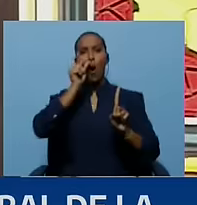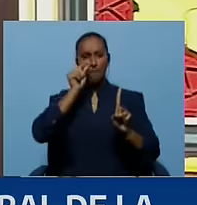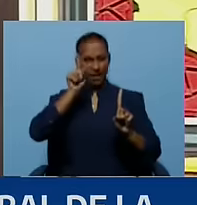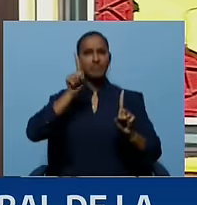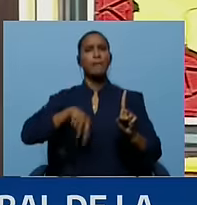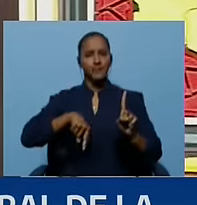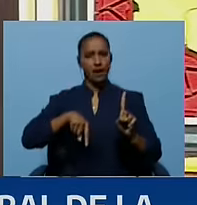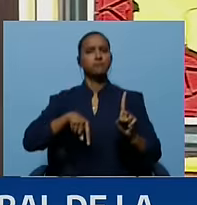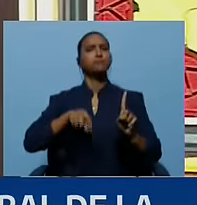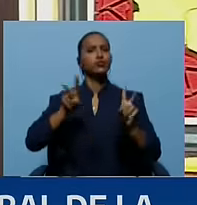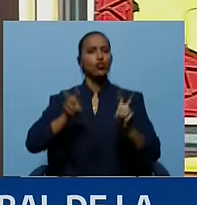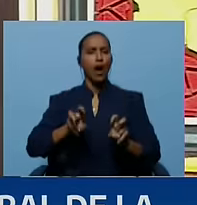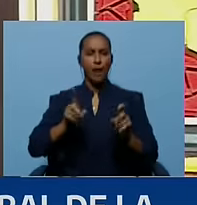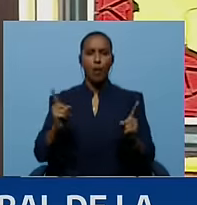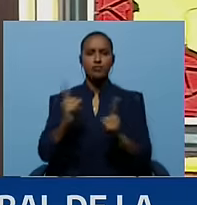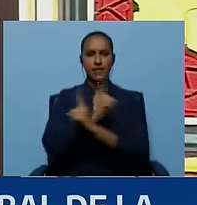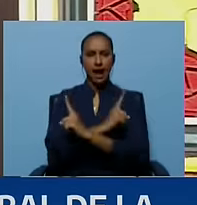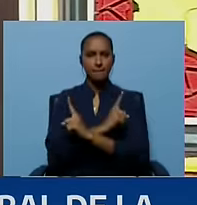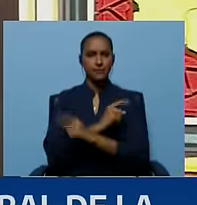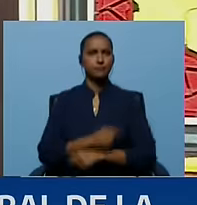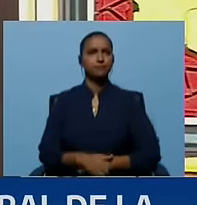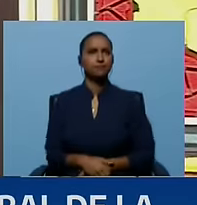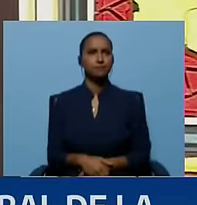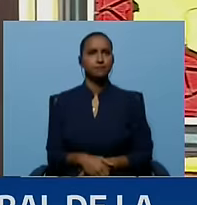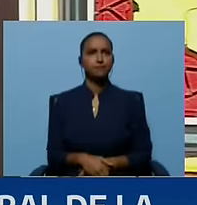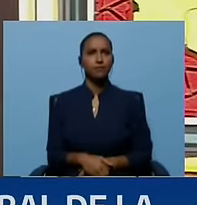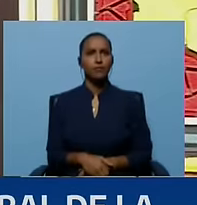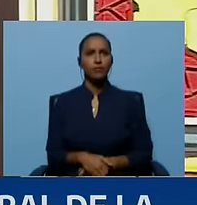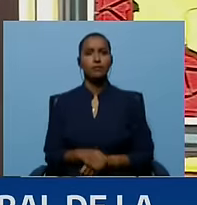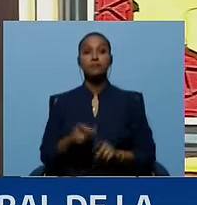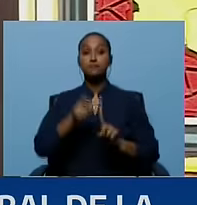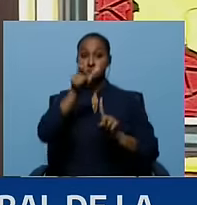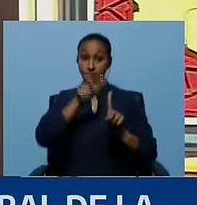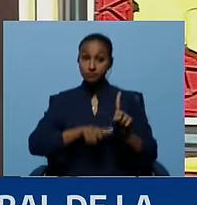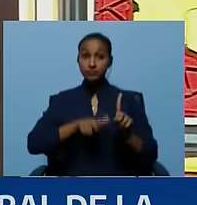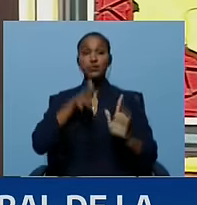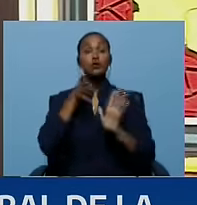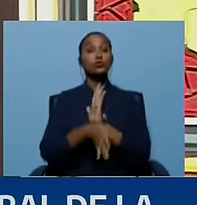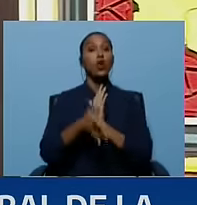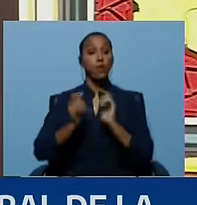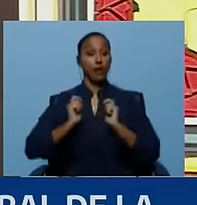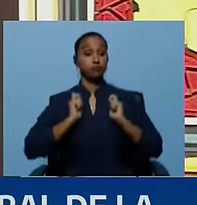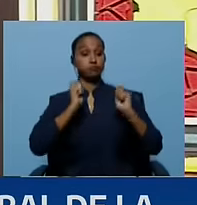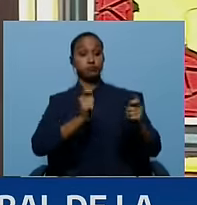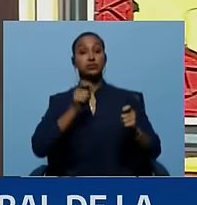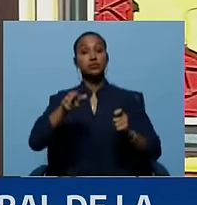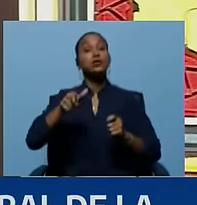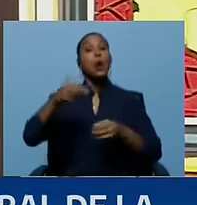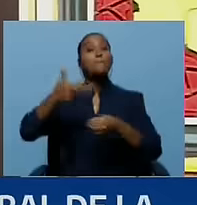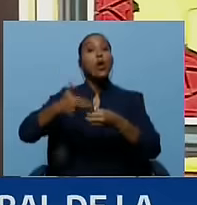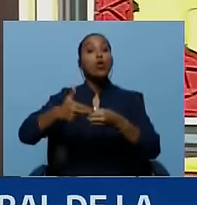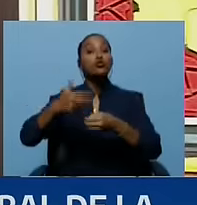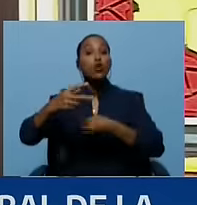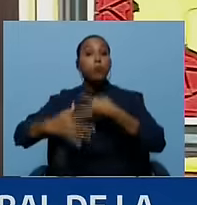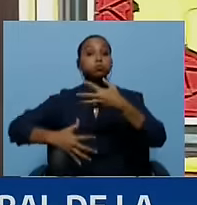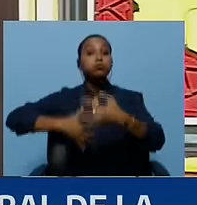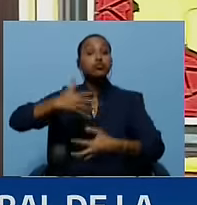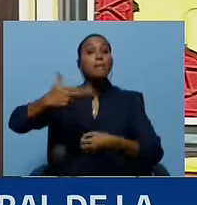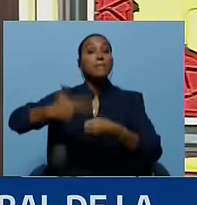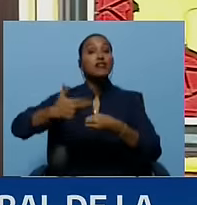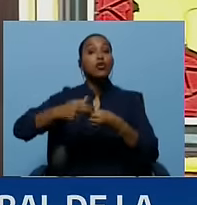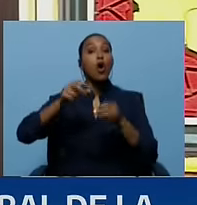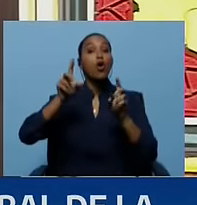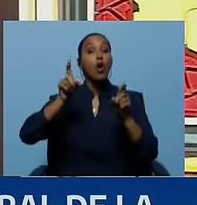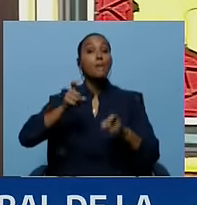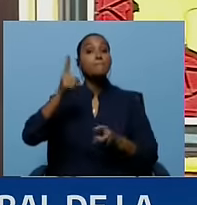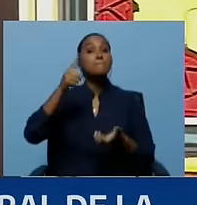si Tellechea está dejando la producción nacional en 1 millón de barriles hoy, tenemos que ir en el plan que ya